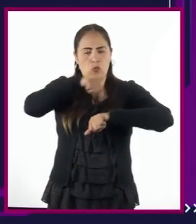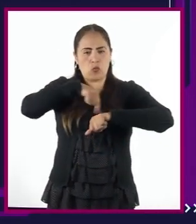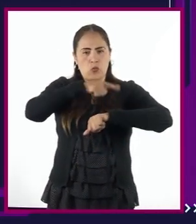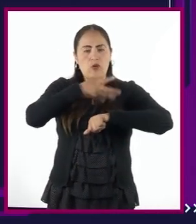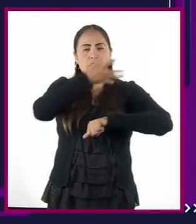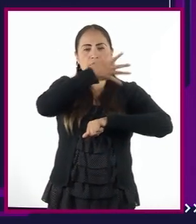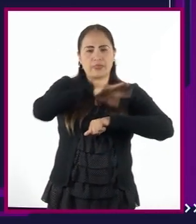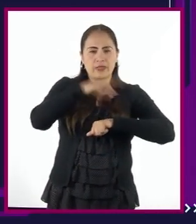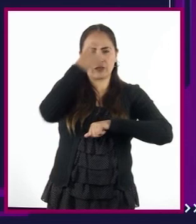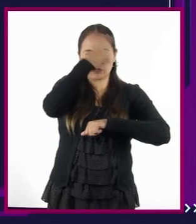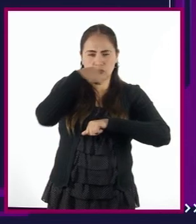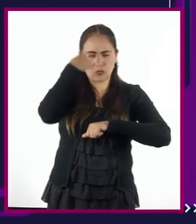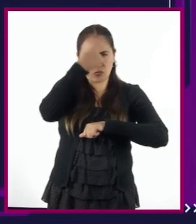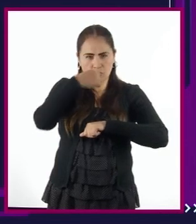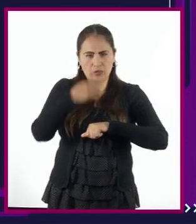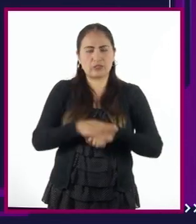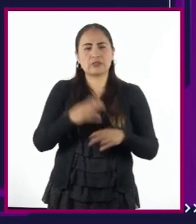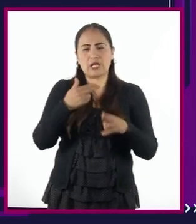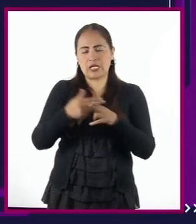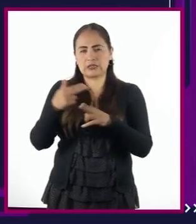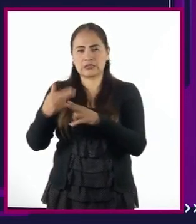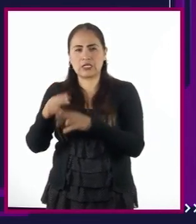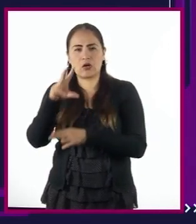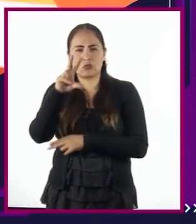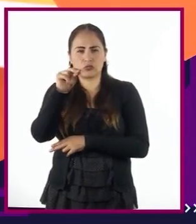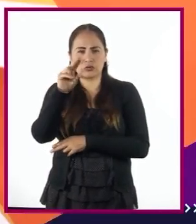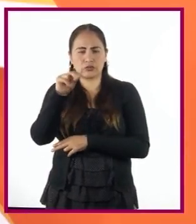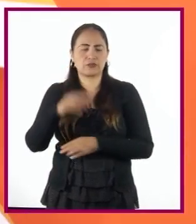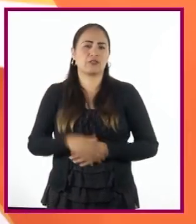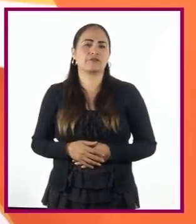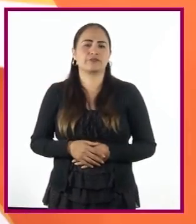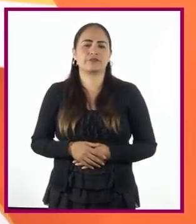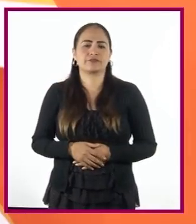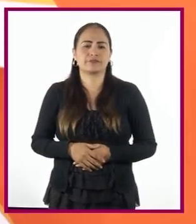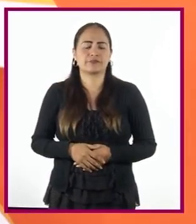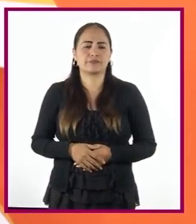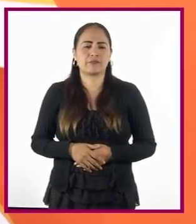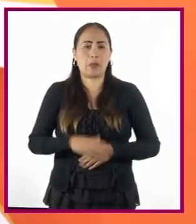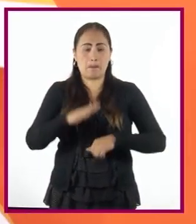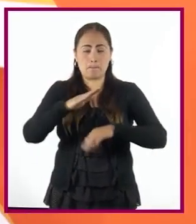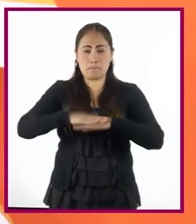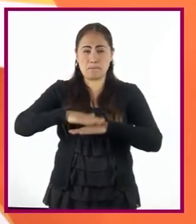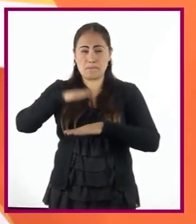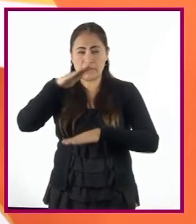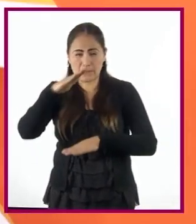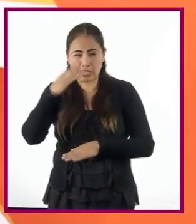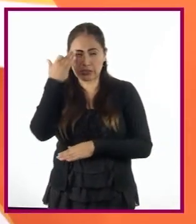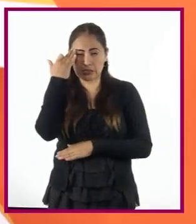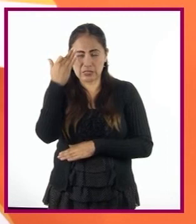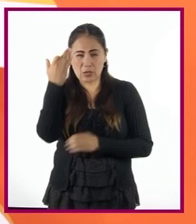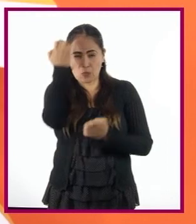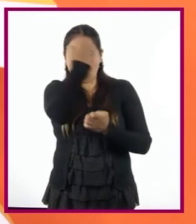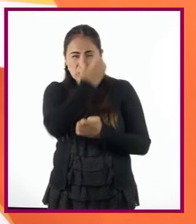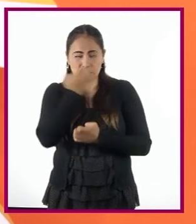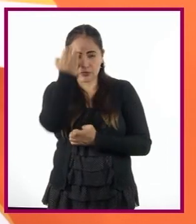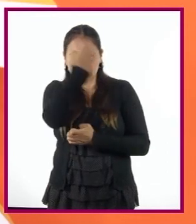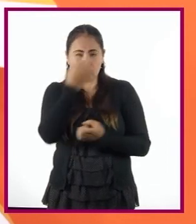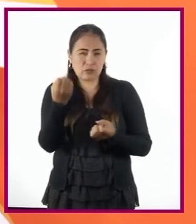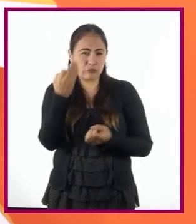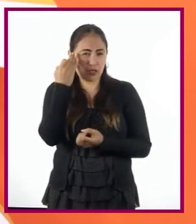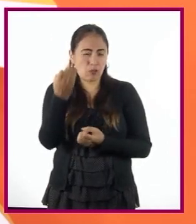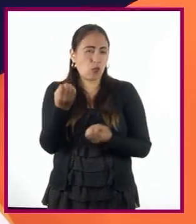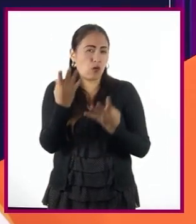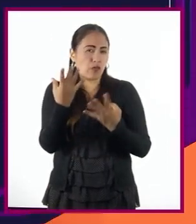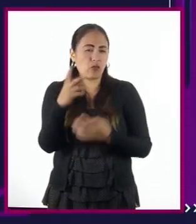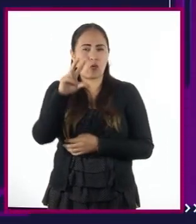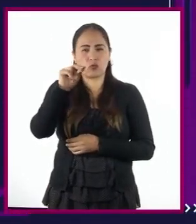de 10 horas hasta 80, debido a que el mayor tiempo de observación es de 80 horas. En el